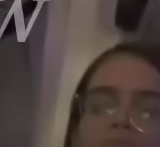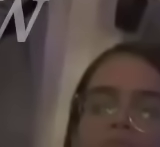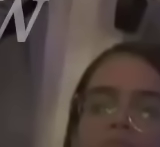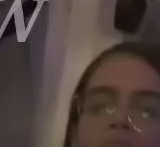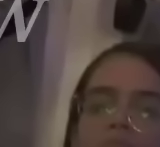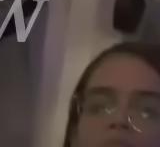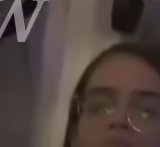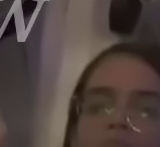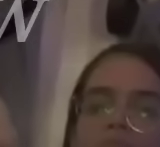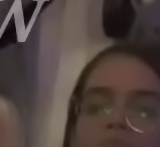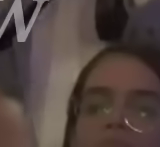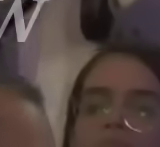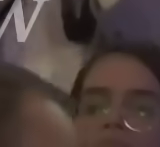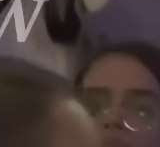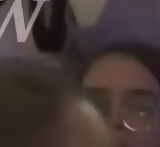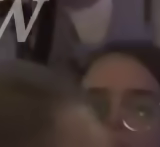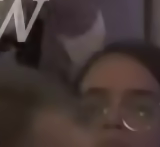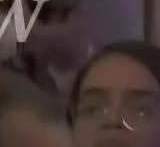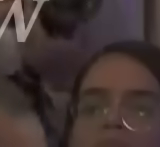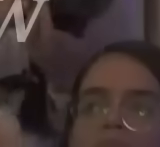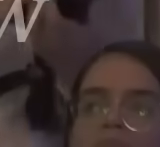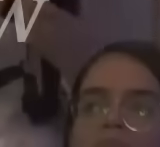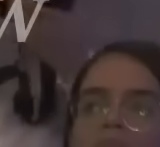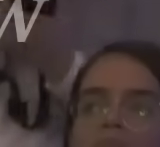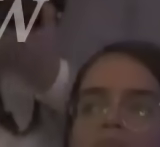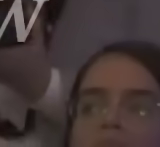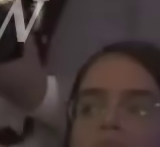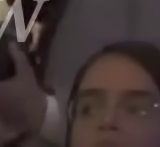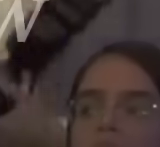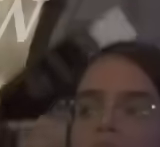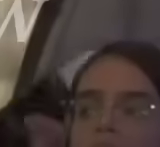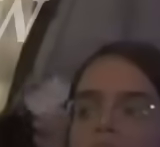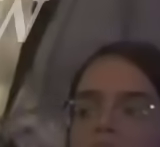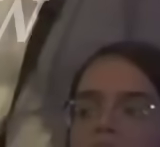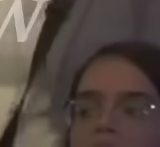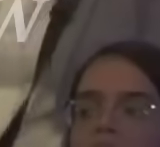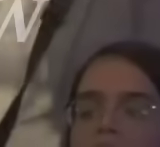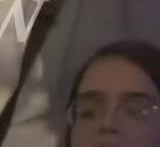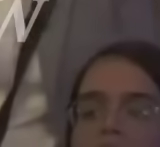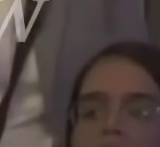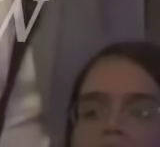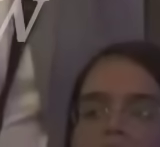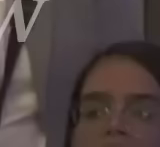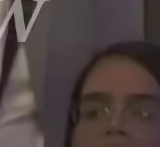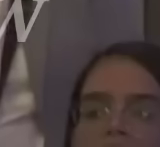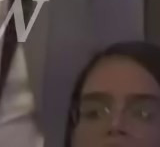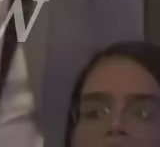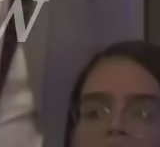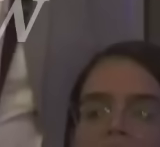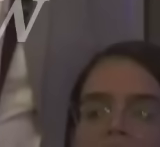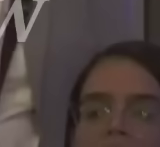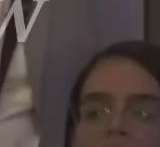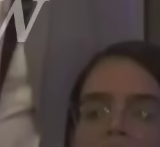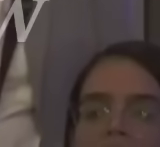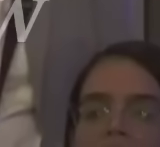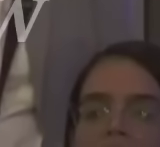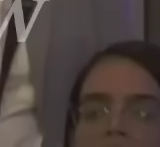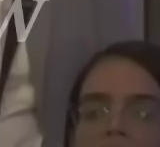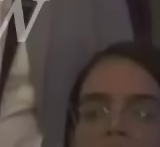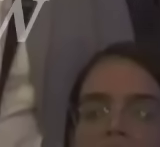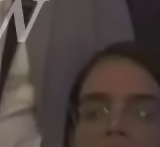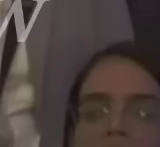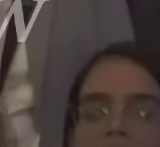de la tarjeta Supérate que se la clonaron, se la dañaron, por alguna razón las autoridades la retiraron y tienen